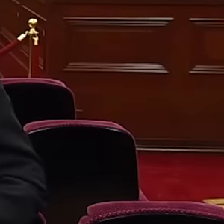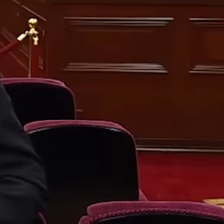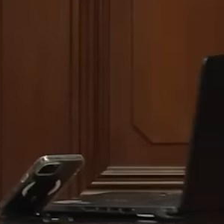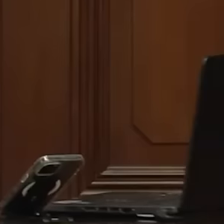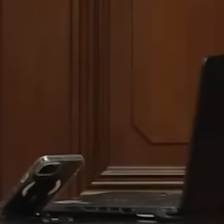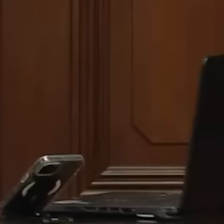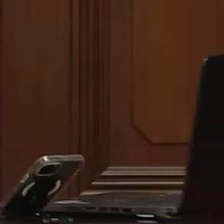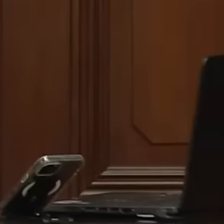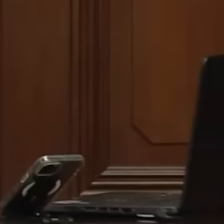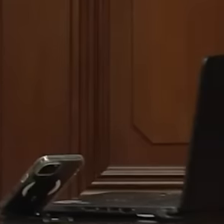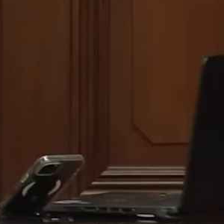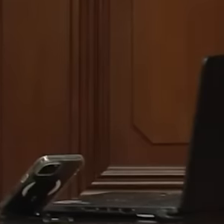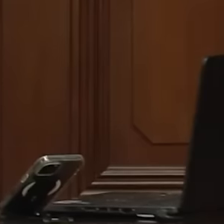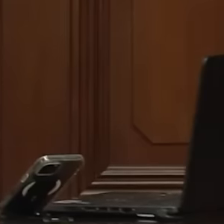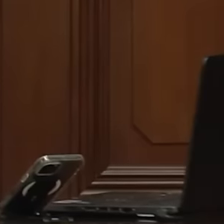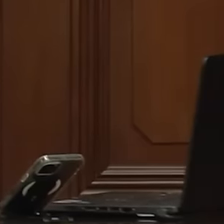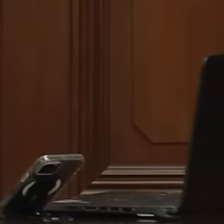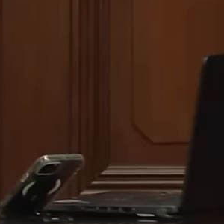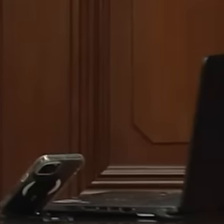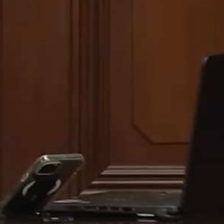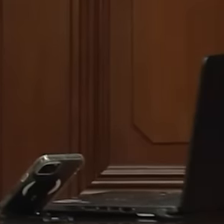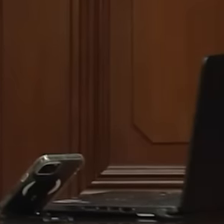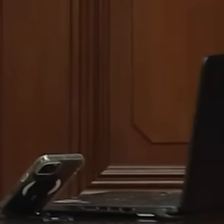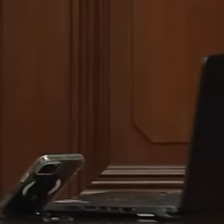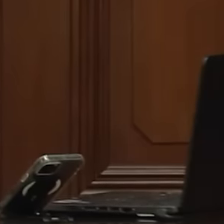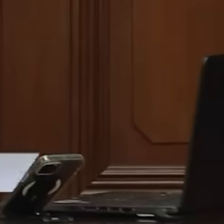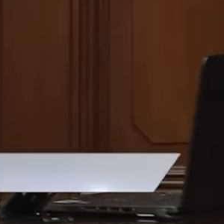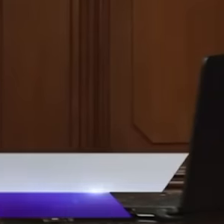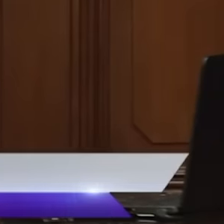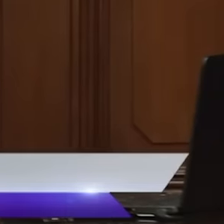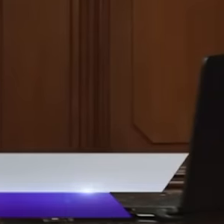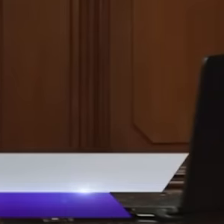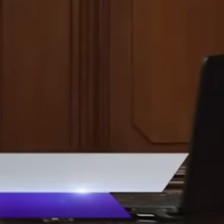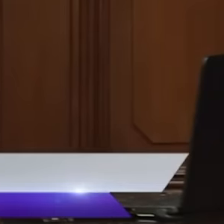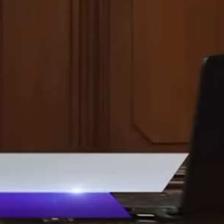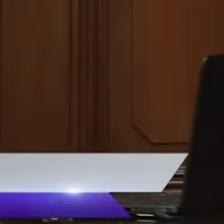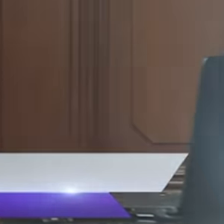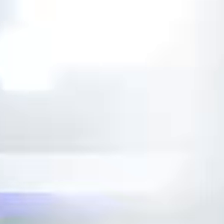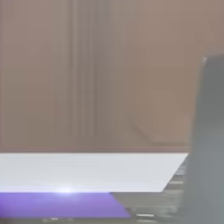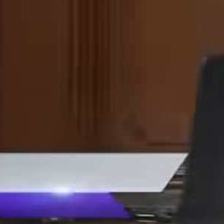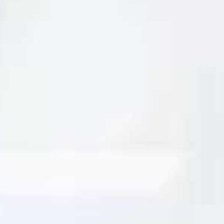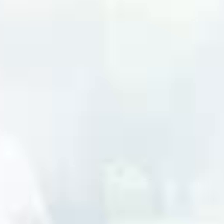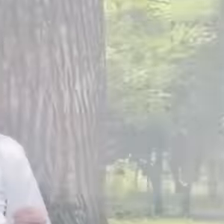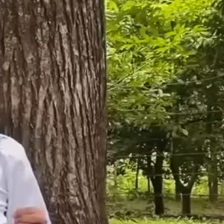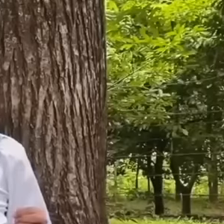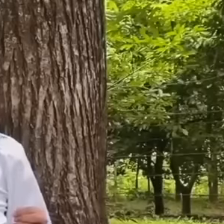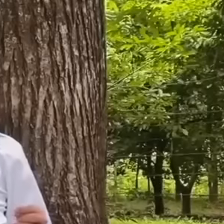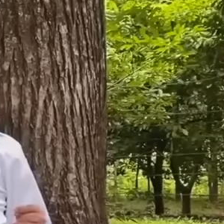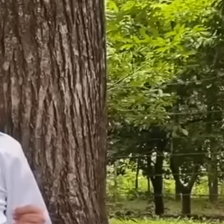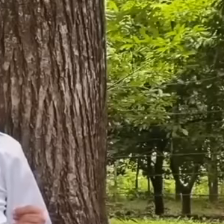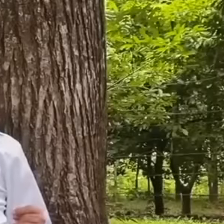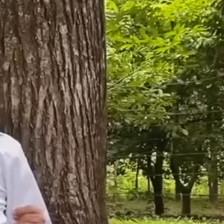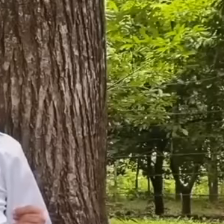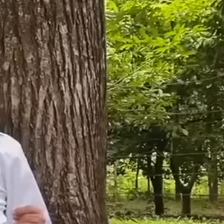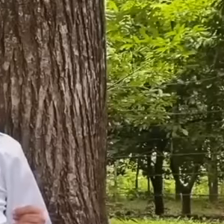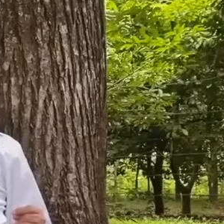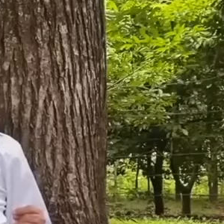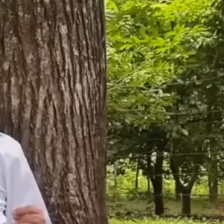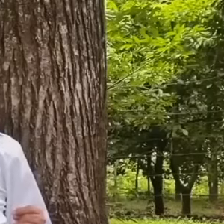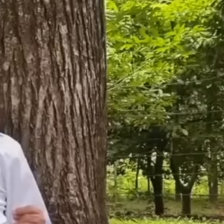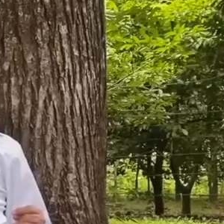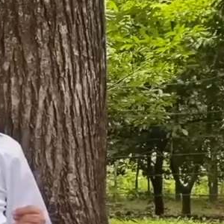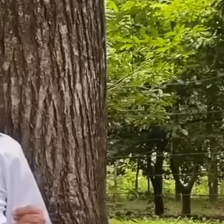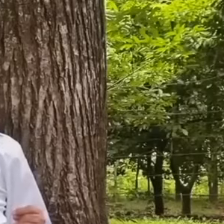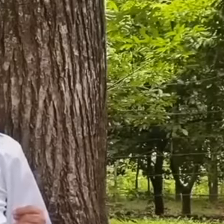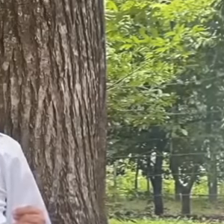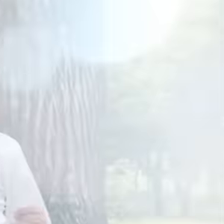increíble ver el nepotismo con el que opera esta institución. Bien lo decía el expresidente López Obrador, el Poder